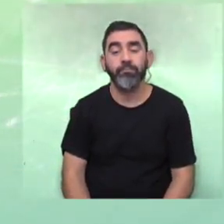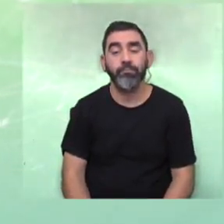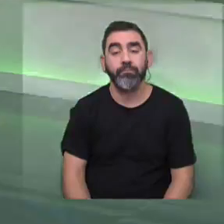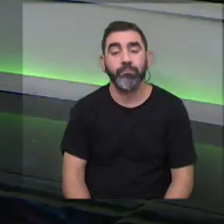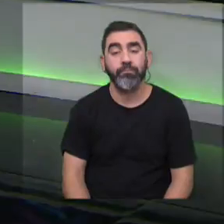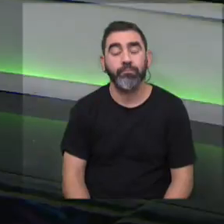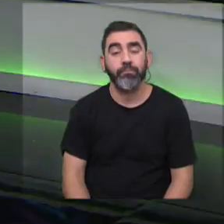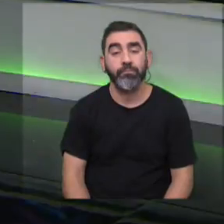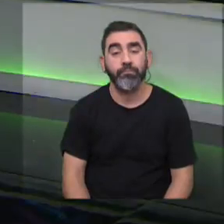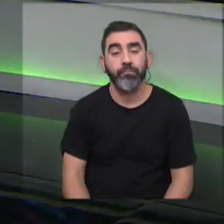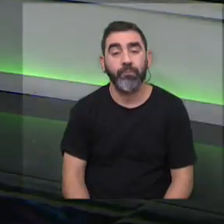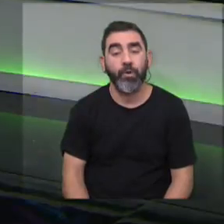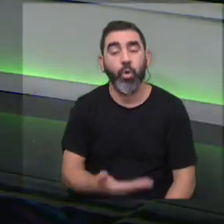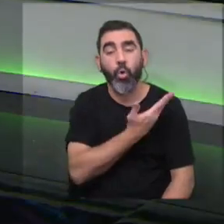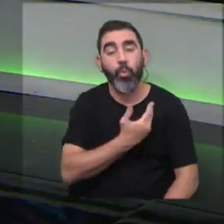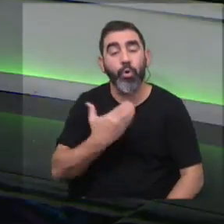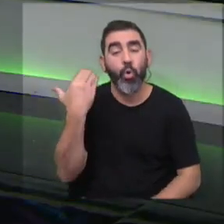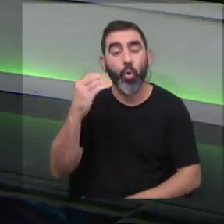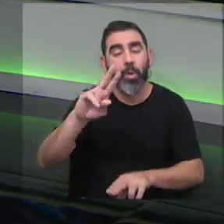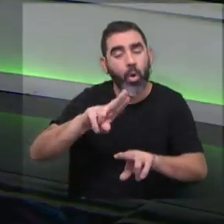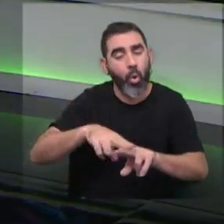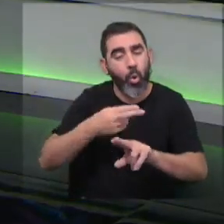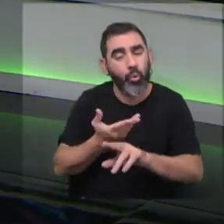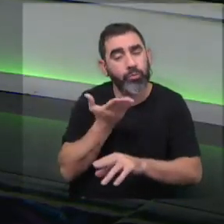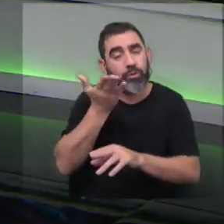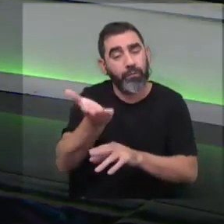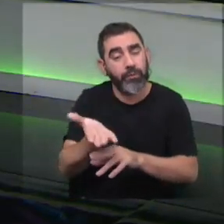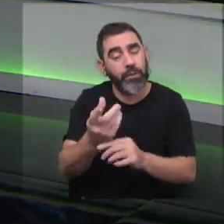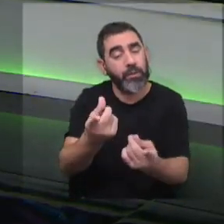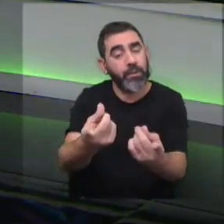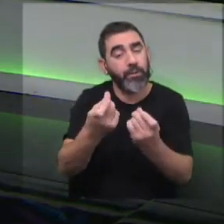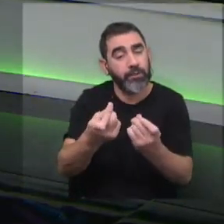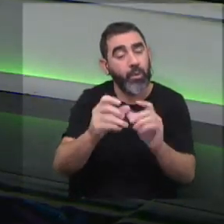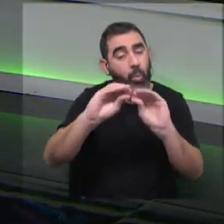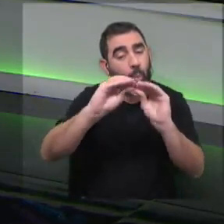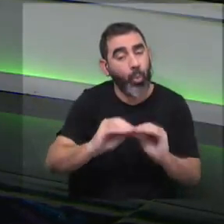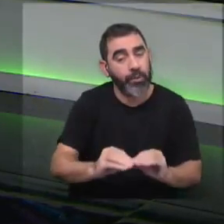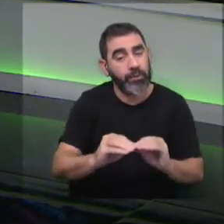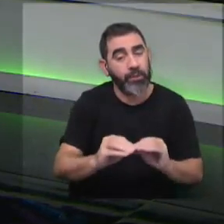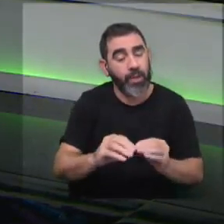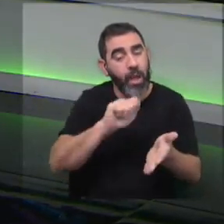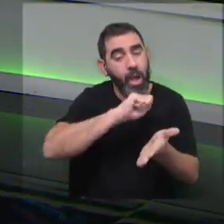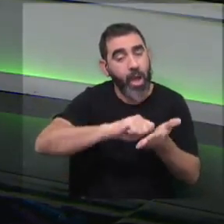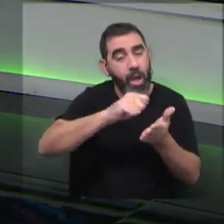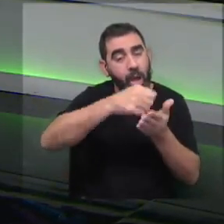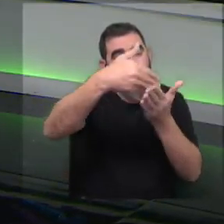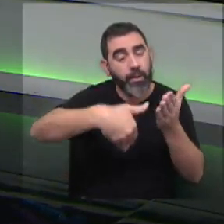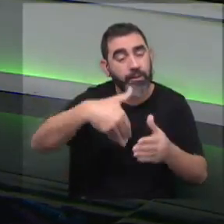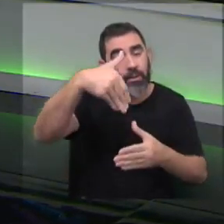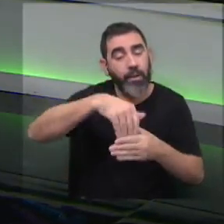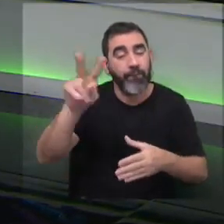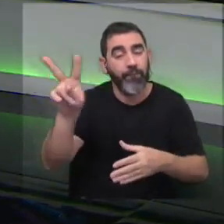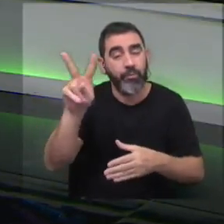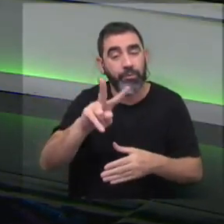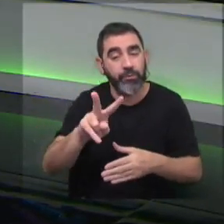resultados el gobierno colombiano volvió a insistir en que es necesario que se cuenten todas las actas electorales de Venezuela